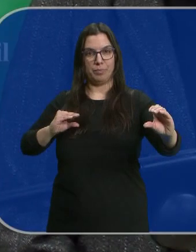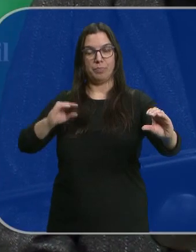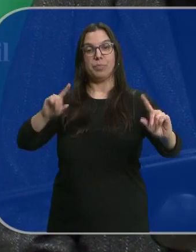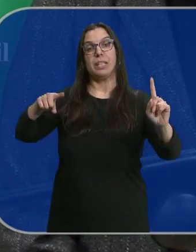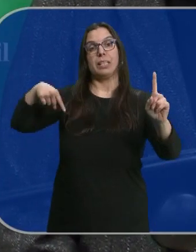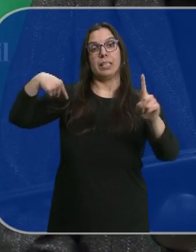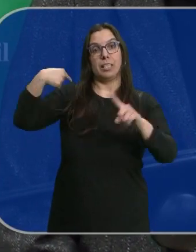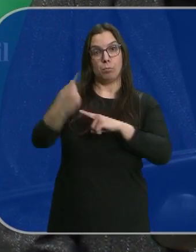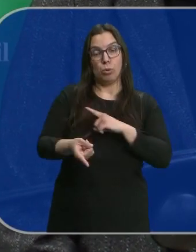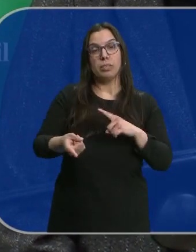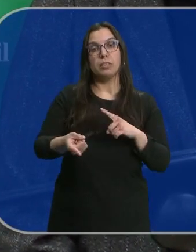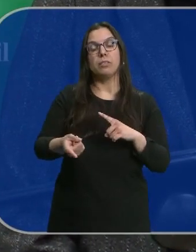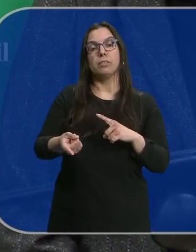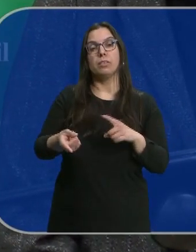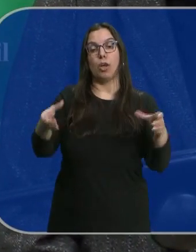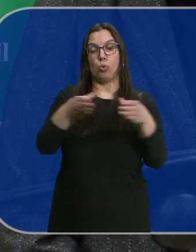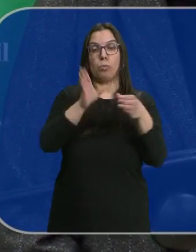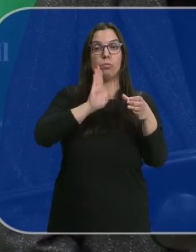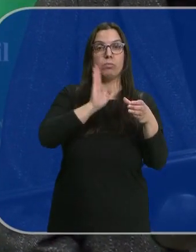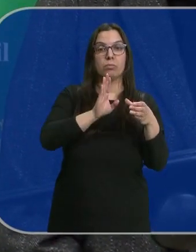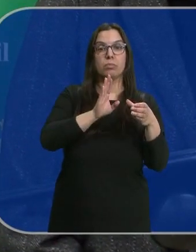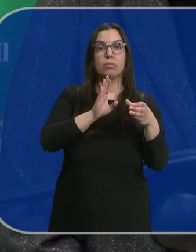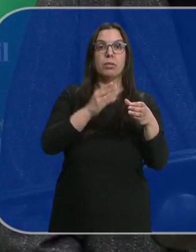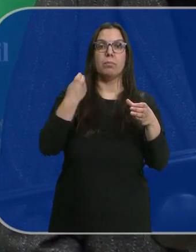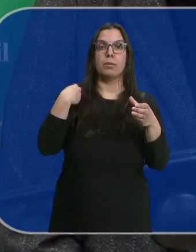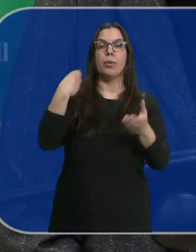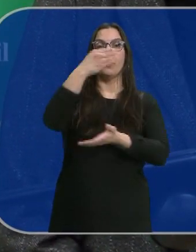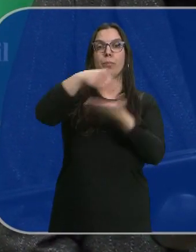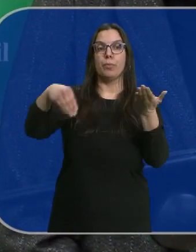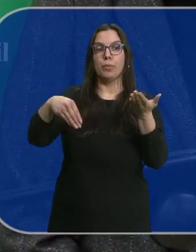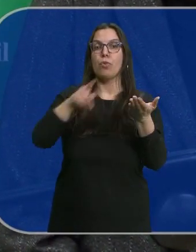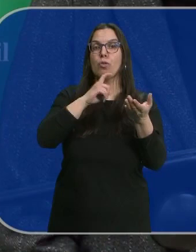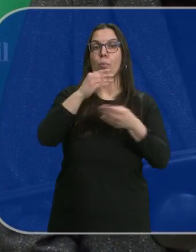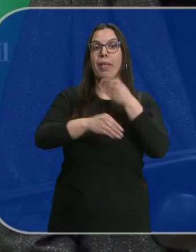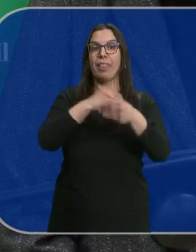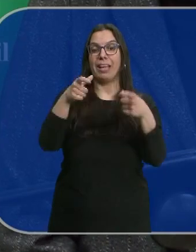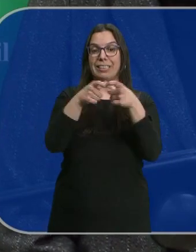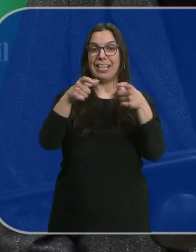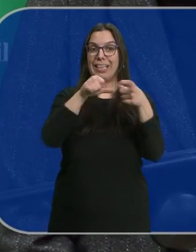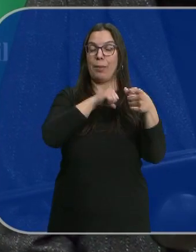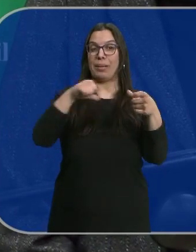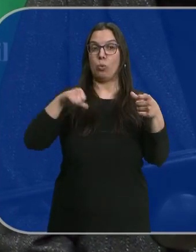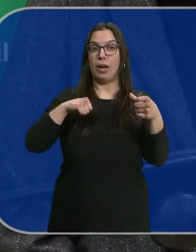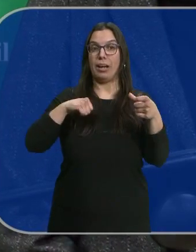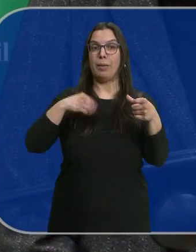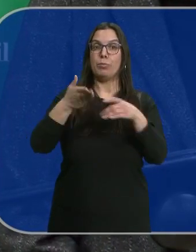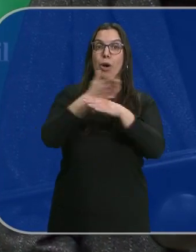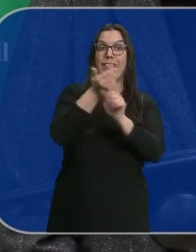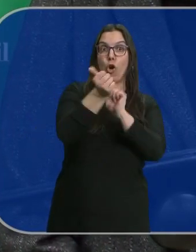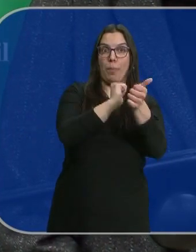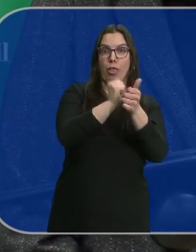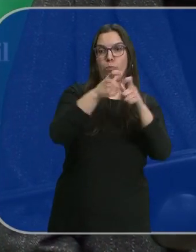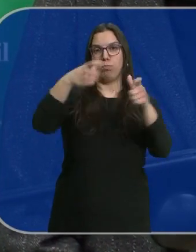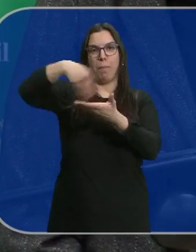Posteriormente, los componentes del grupo criminal se hacían cargo de la amortización mediante tarjetas bancarias de particulares que previamente